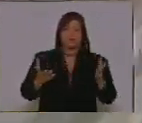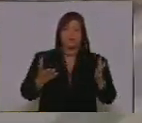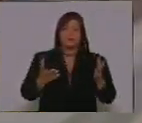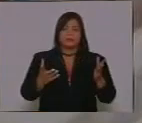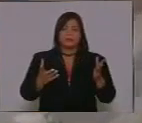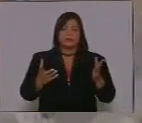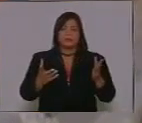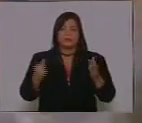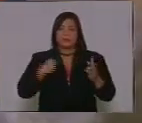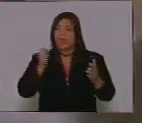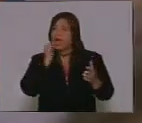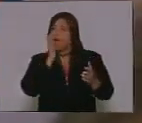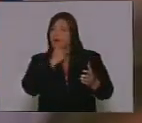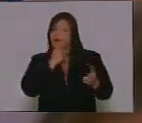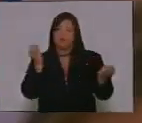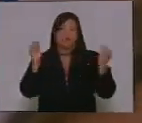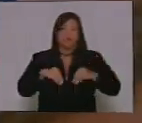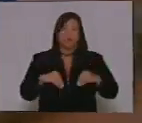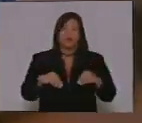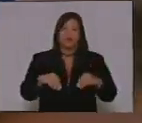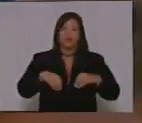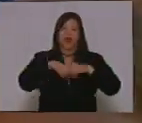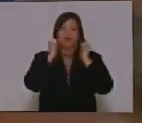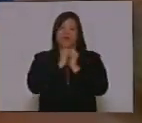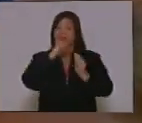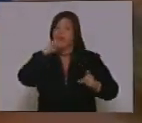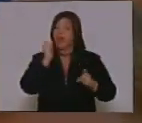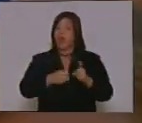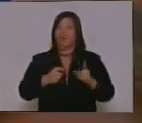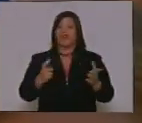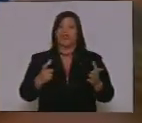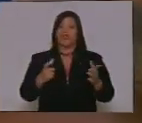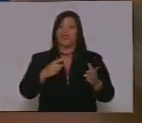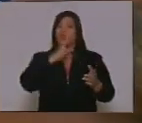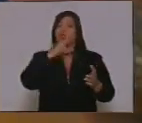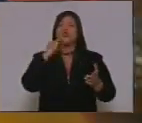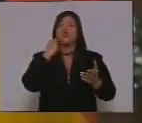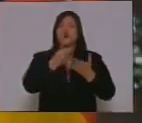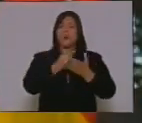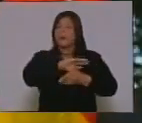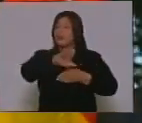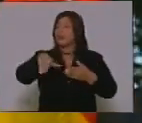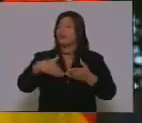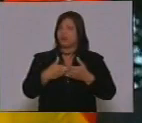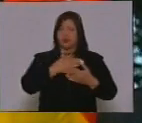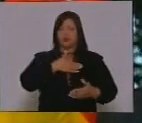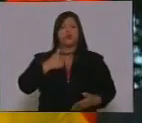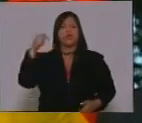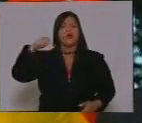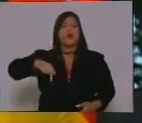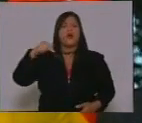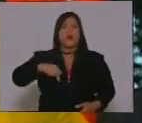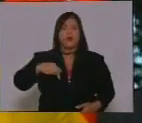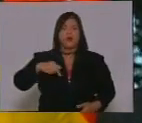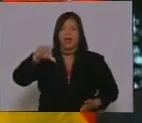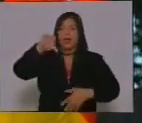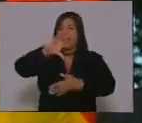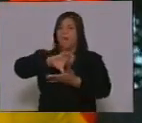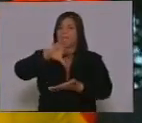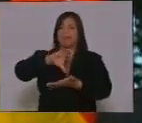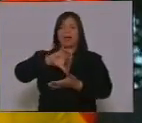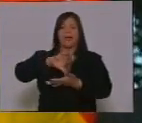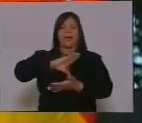no estaban de acuerdo con la violencia y con el odio, en nombre de todos ellos, quiero el día de hoy, desde la capital de